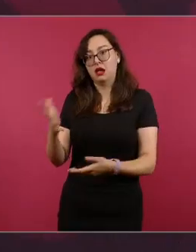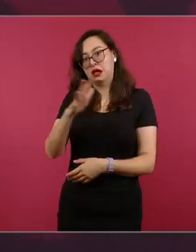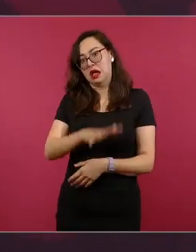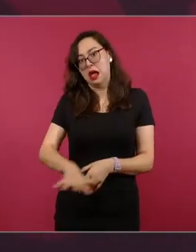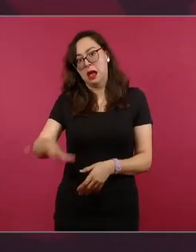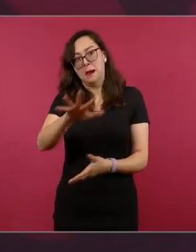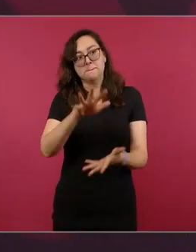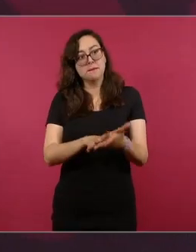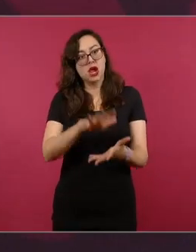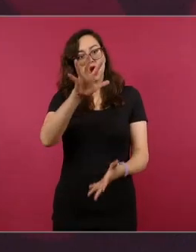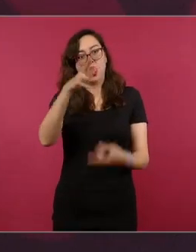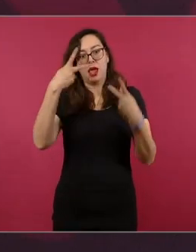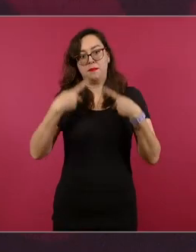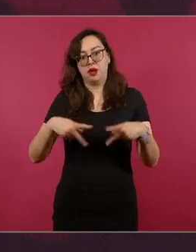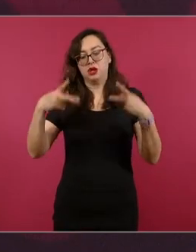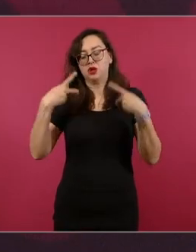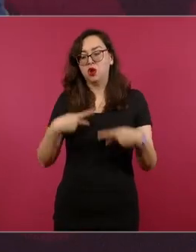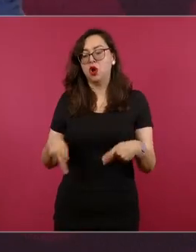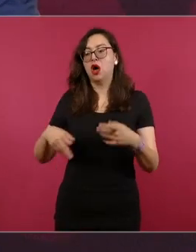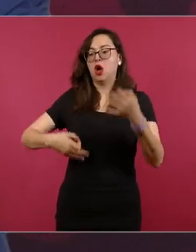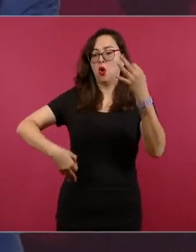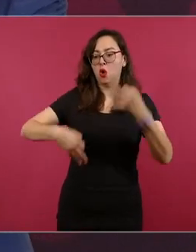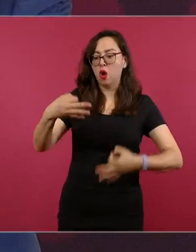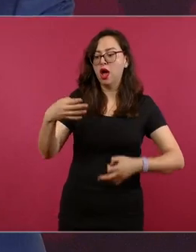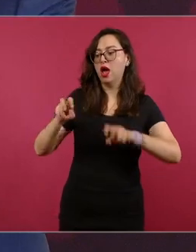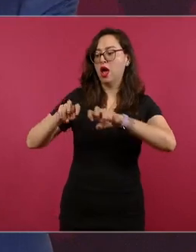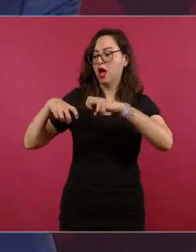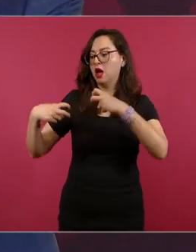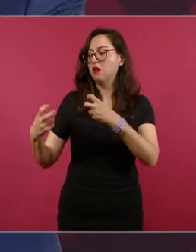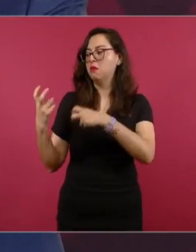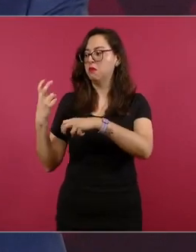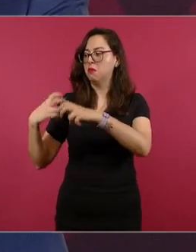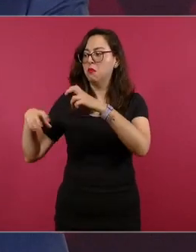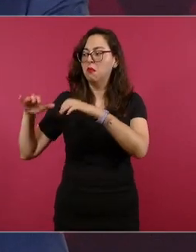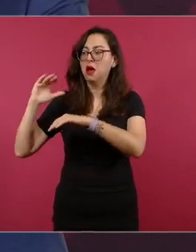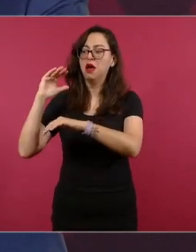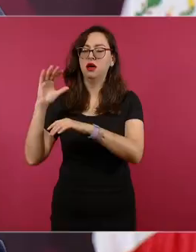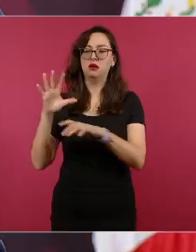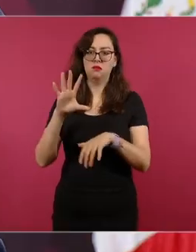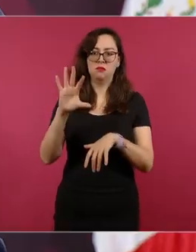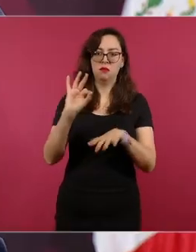pueblo el que elija, a los jueces, a los magistrados, a los ministros.